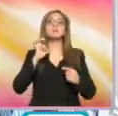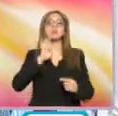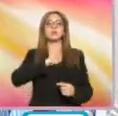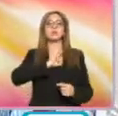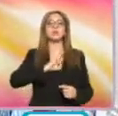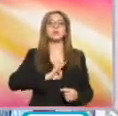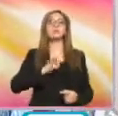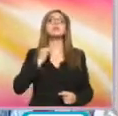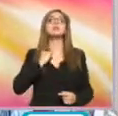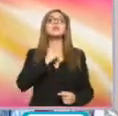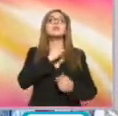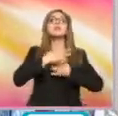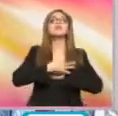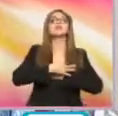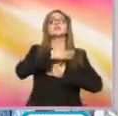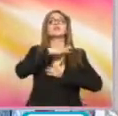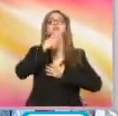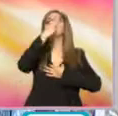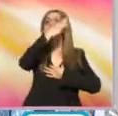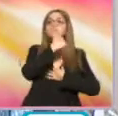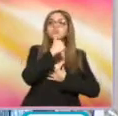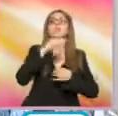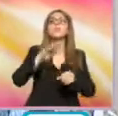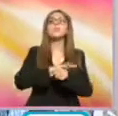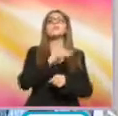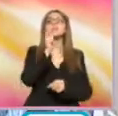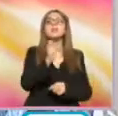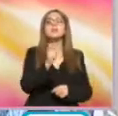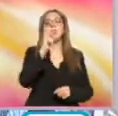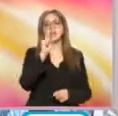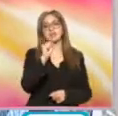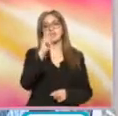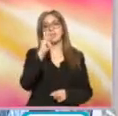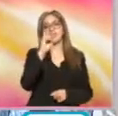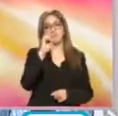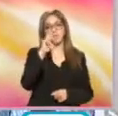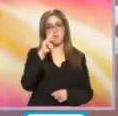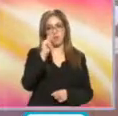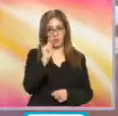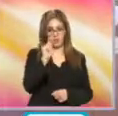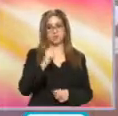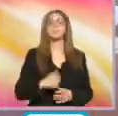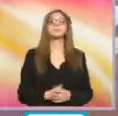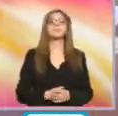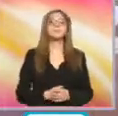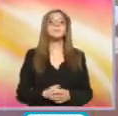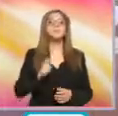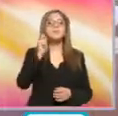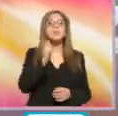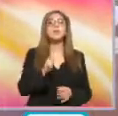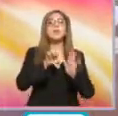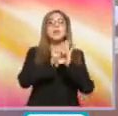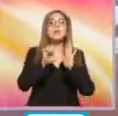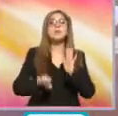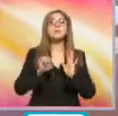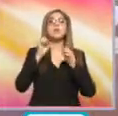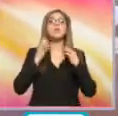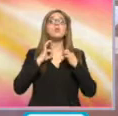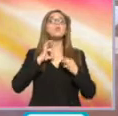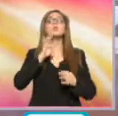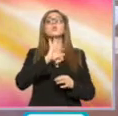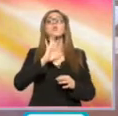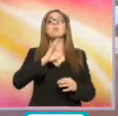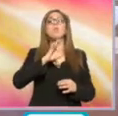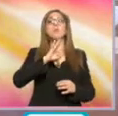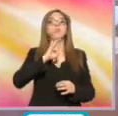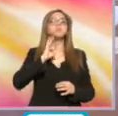ejemplo, ¿no? ¿Por qué? Porque es una camisa completamente sport. El botón Exactamente. aquí, en el cuello sería, ok. Exactamente. Perfecto. Ahora, cuando nosotros